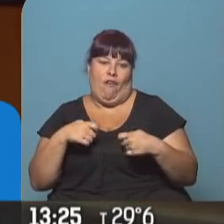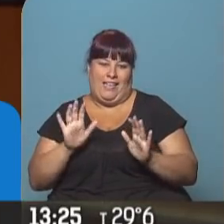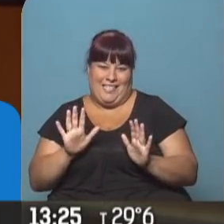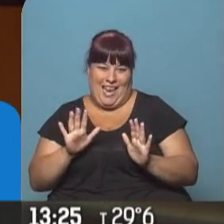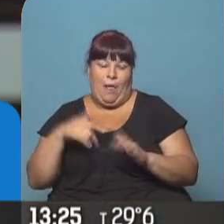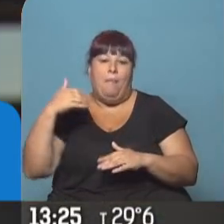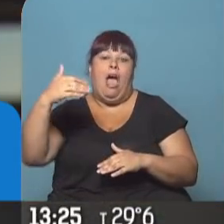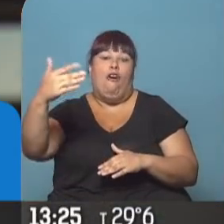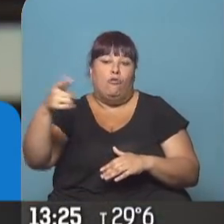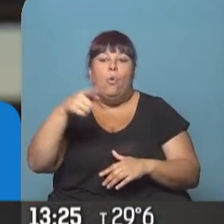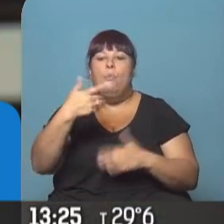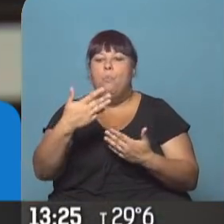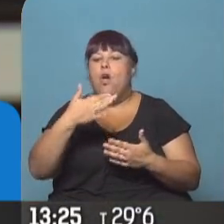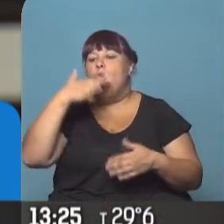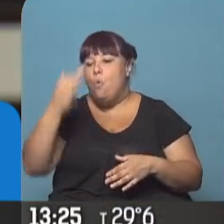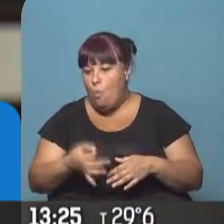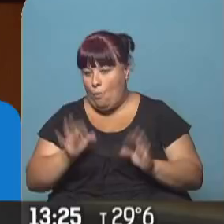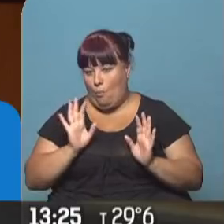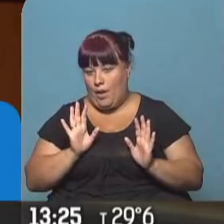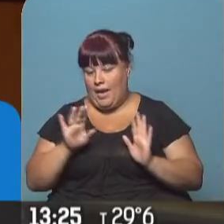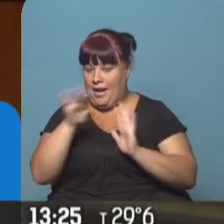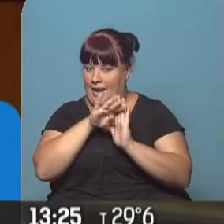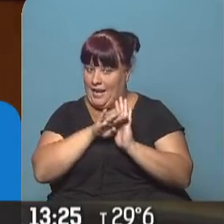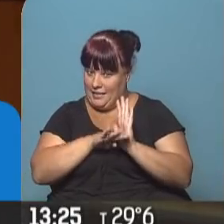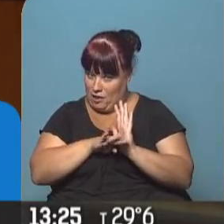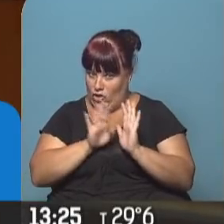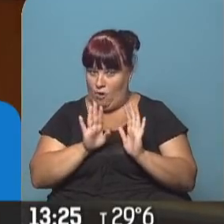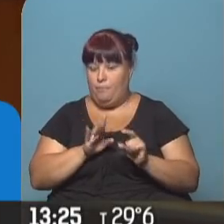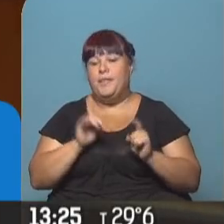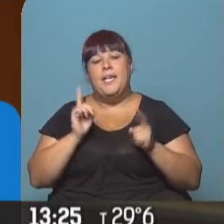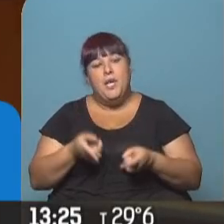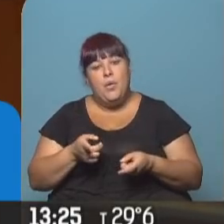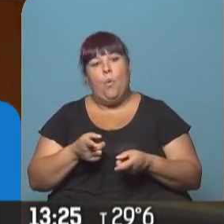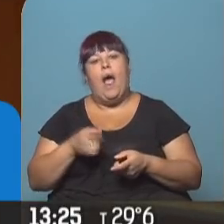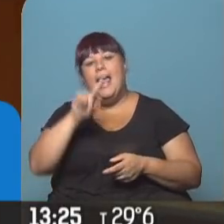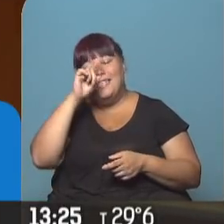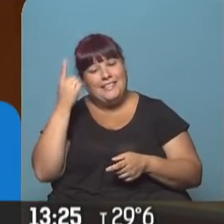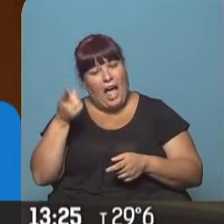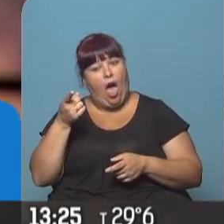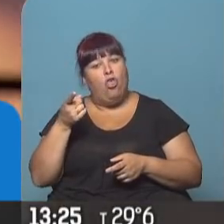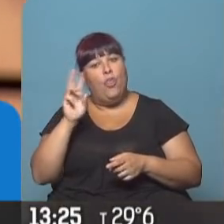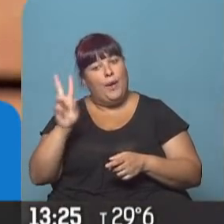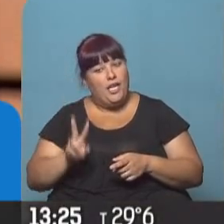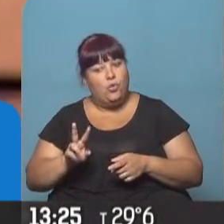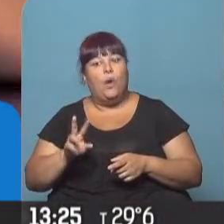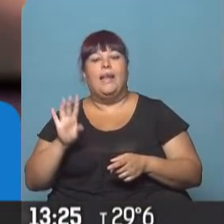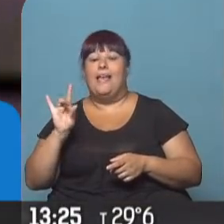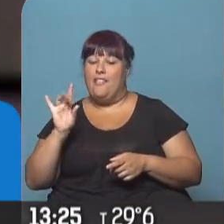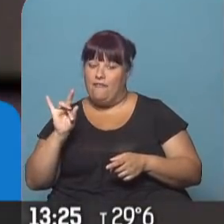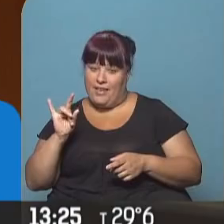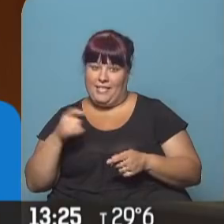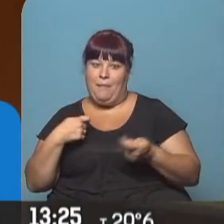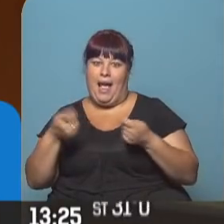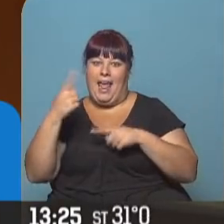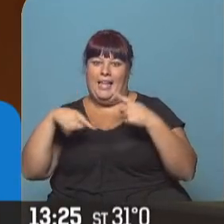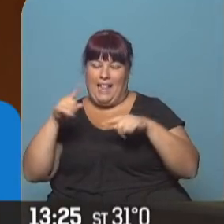el tiempo ellos puedan cumplir con este requisito, a pesar de que el Estado venezolano está complicado a la hora